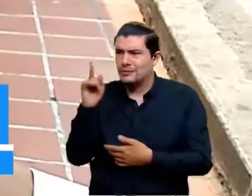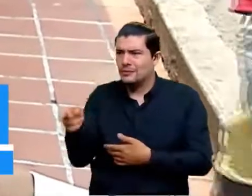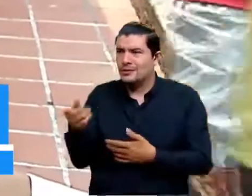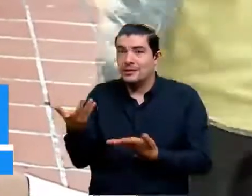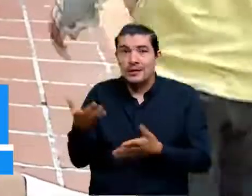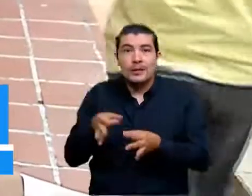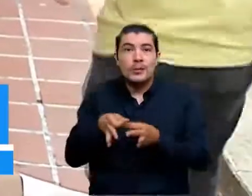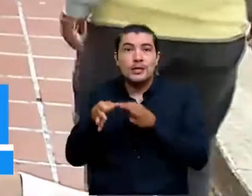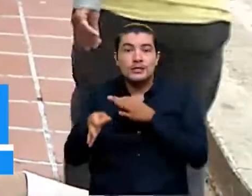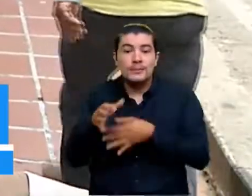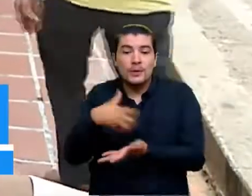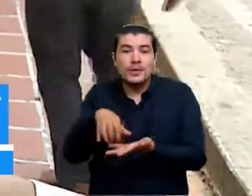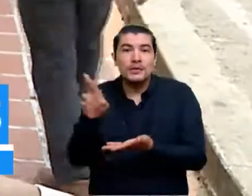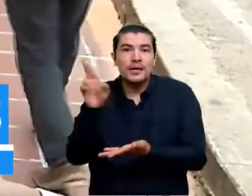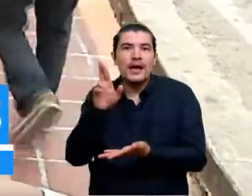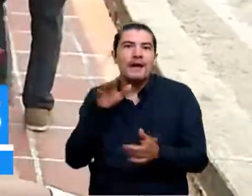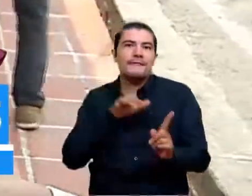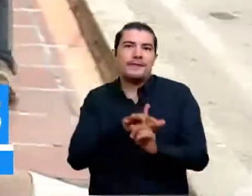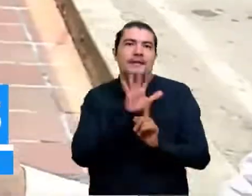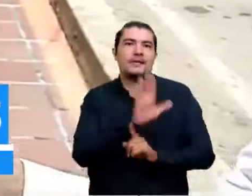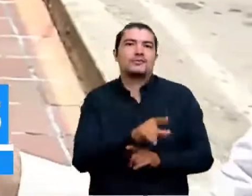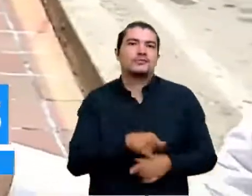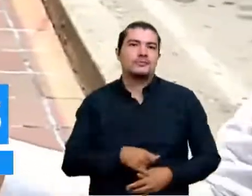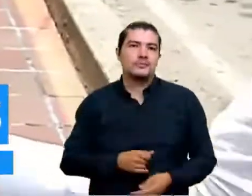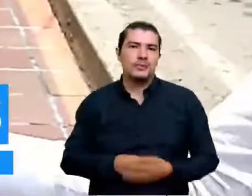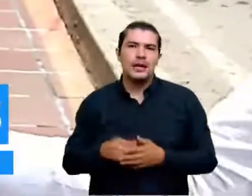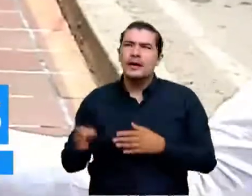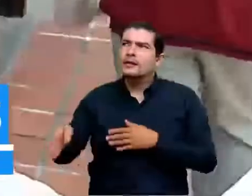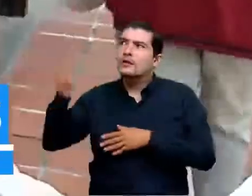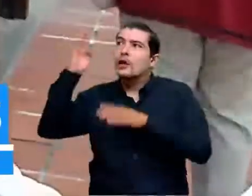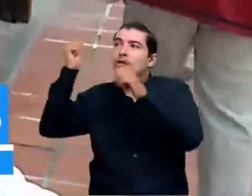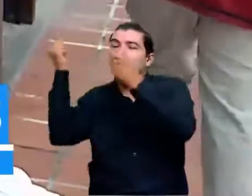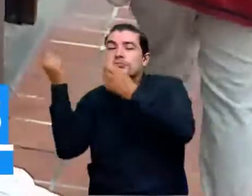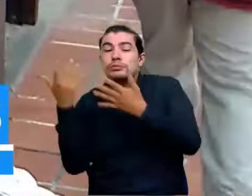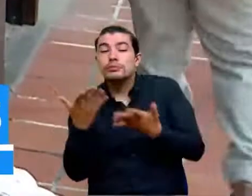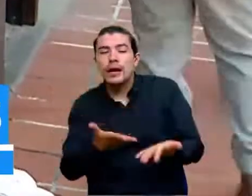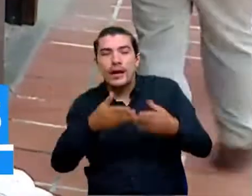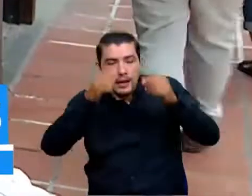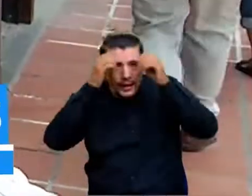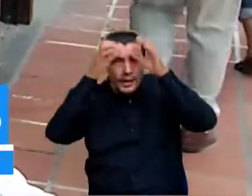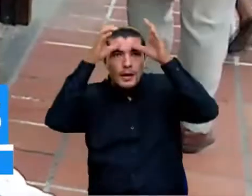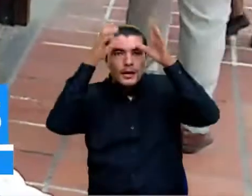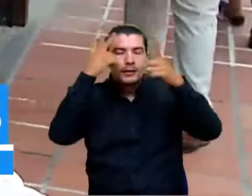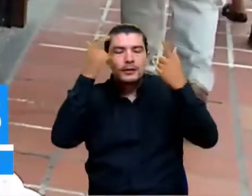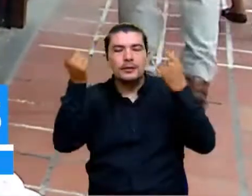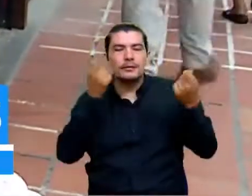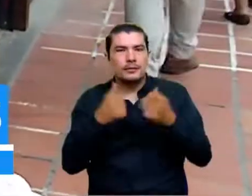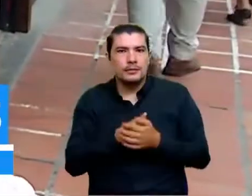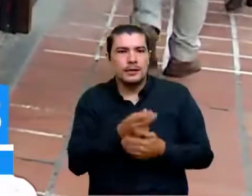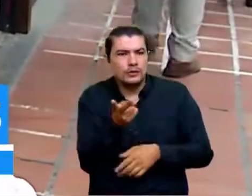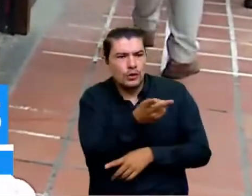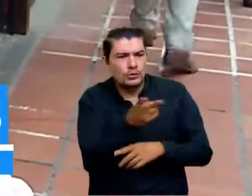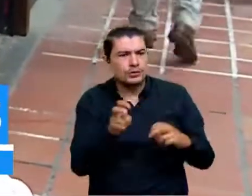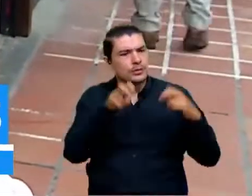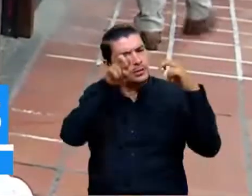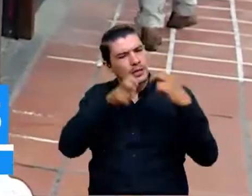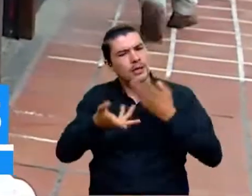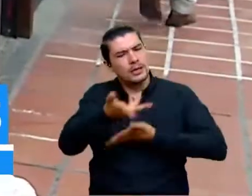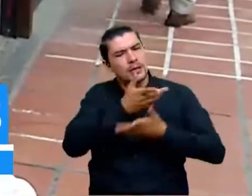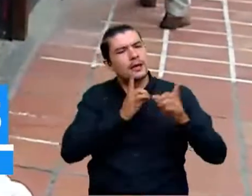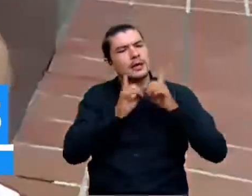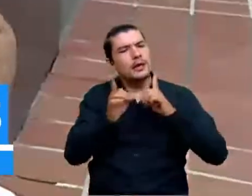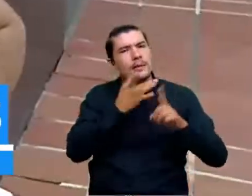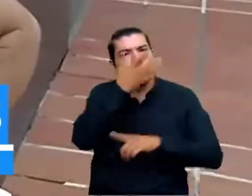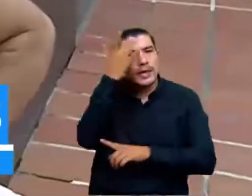pueblo es el que está sufriendo regiones de sabiduría una cosa que yo entré yo mismo tienen que sientas dialogar lo que está llegando al puerto del